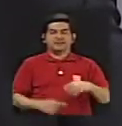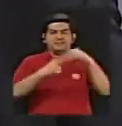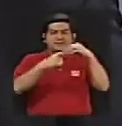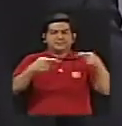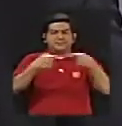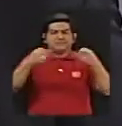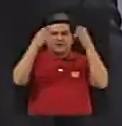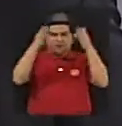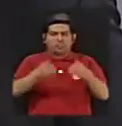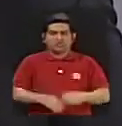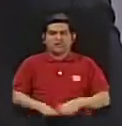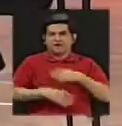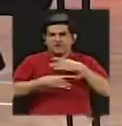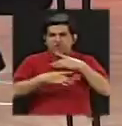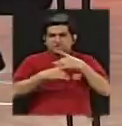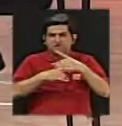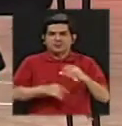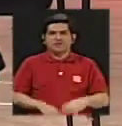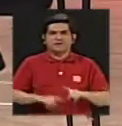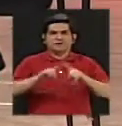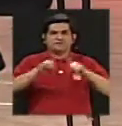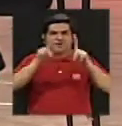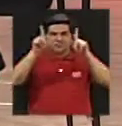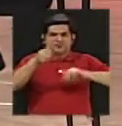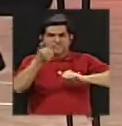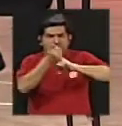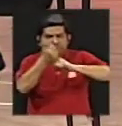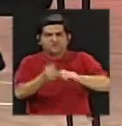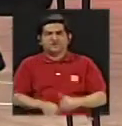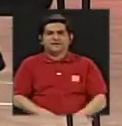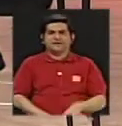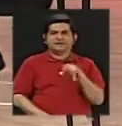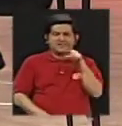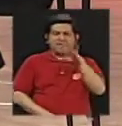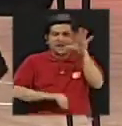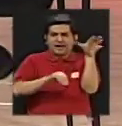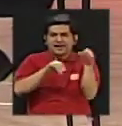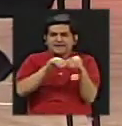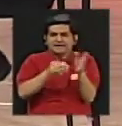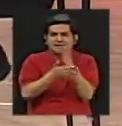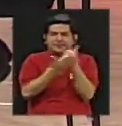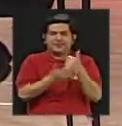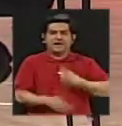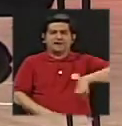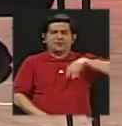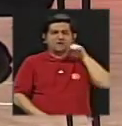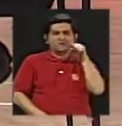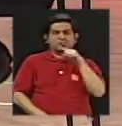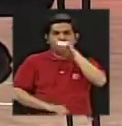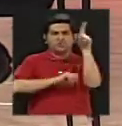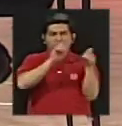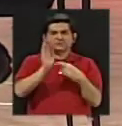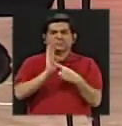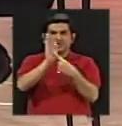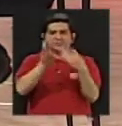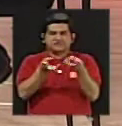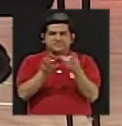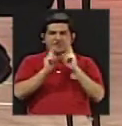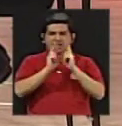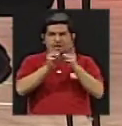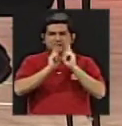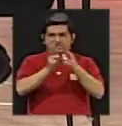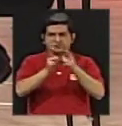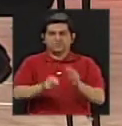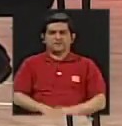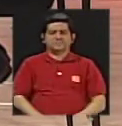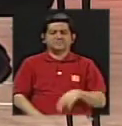contendiente. Pero tal vez una postilla ahí, es que tal vez ahí lo que nos muestra la encuesta y estos resultados es